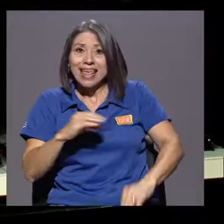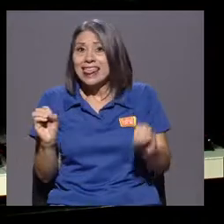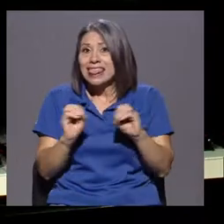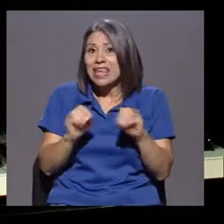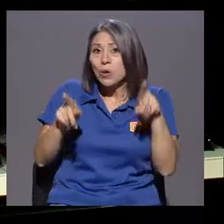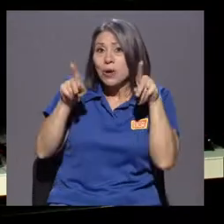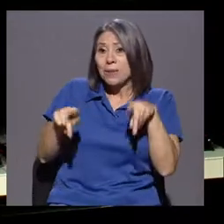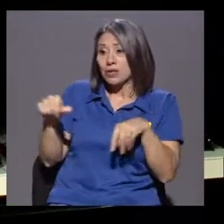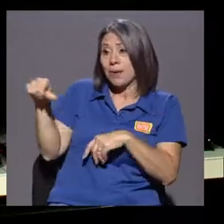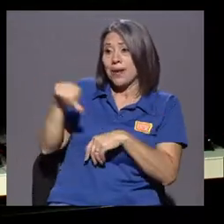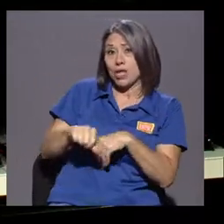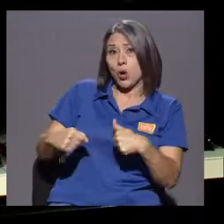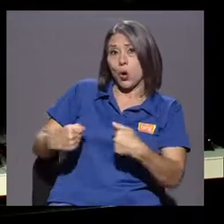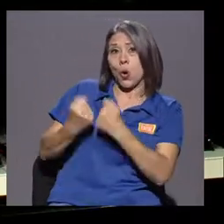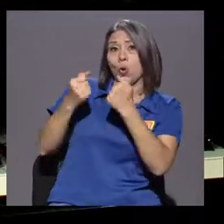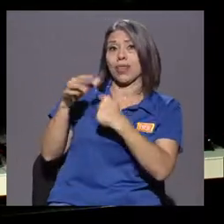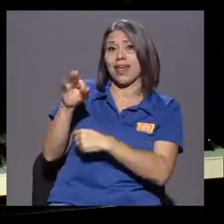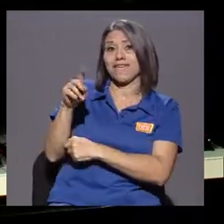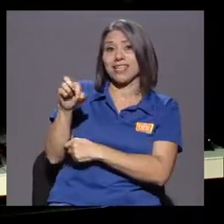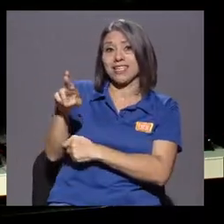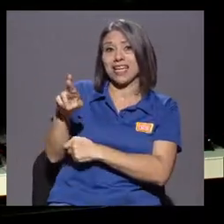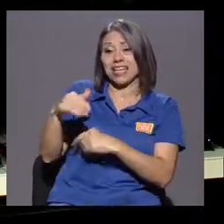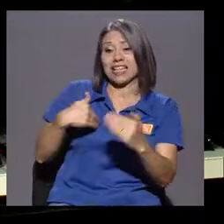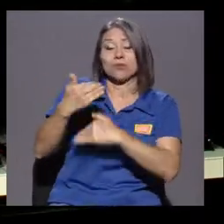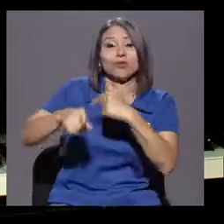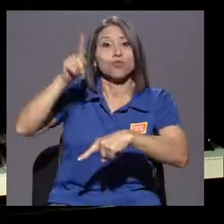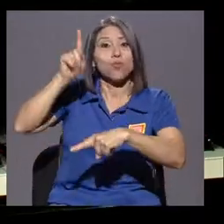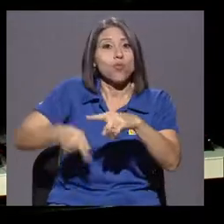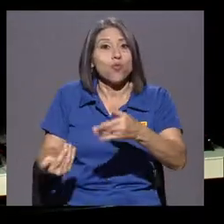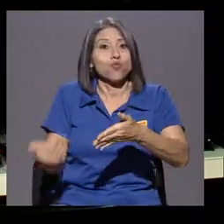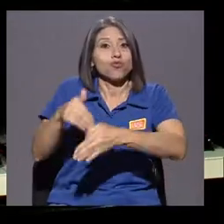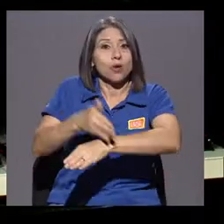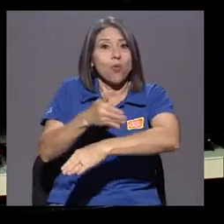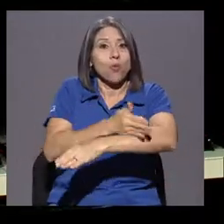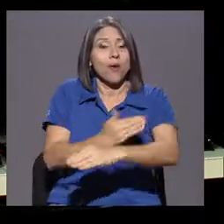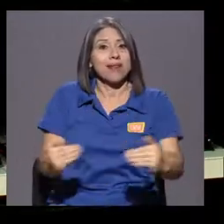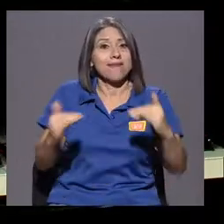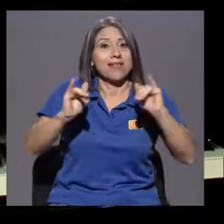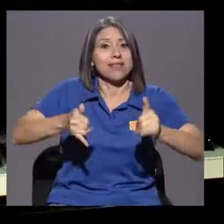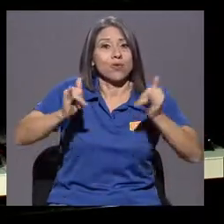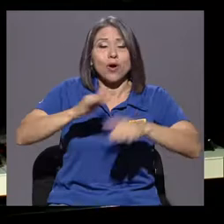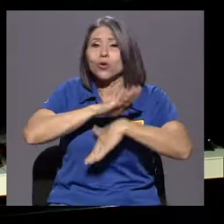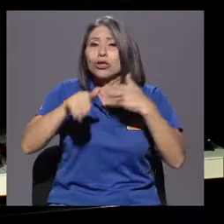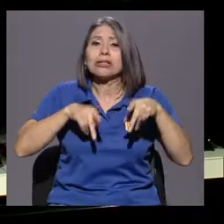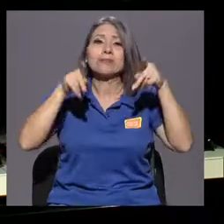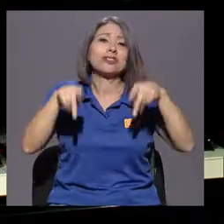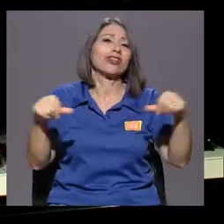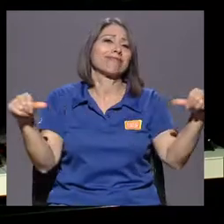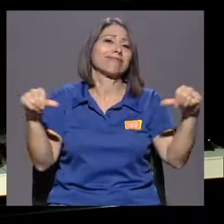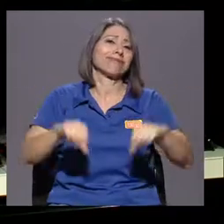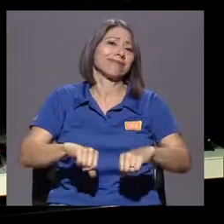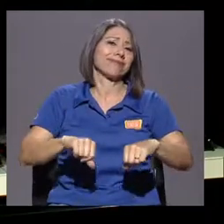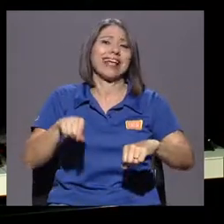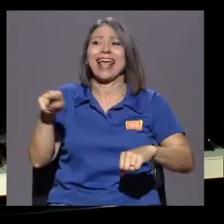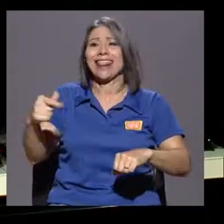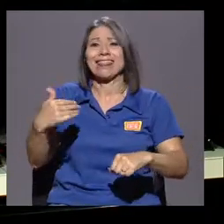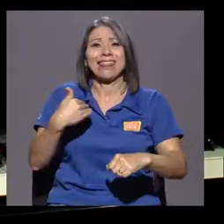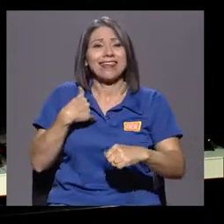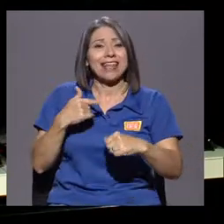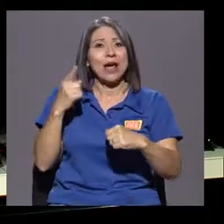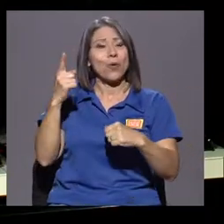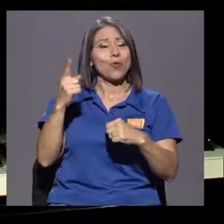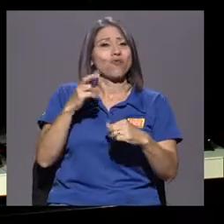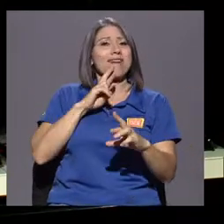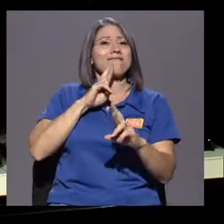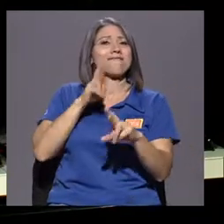pudo recobrar su nivel de juego todo el mundo quedó acabado tenía ese efecto esterilizante